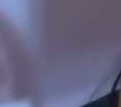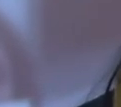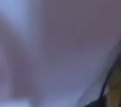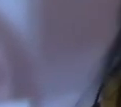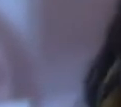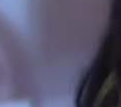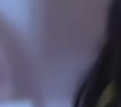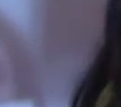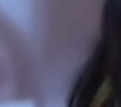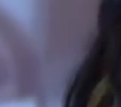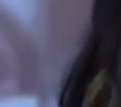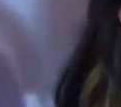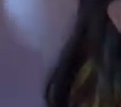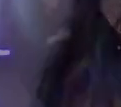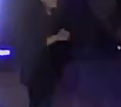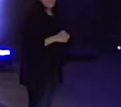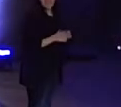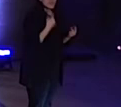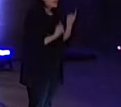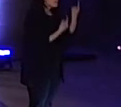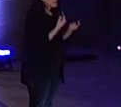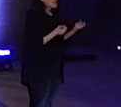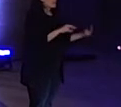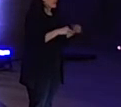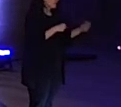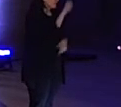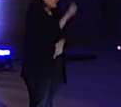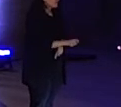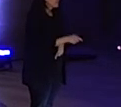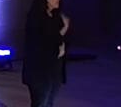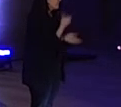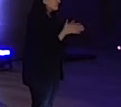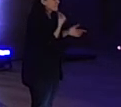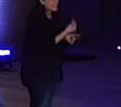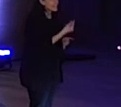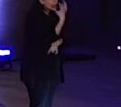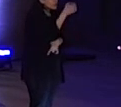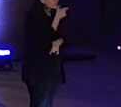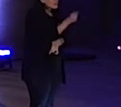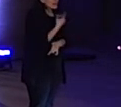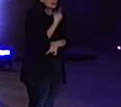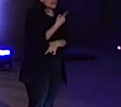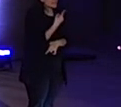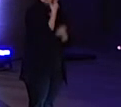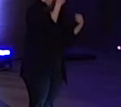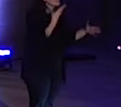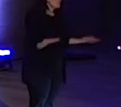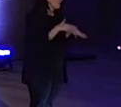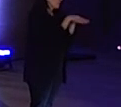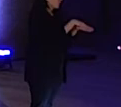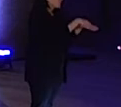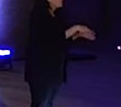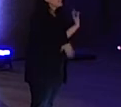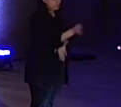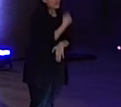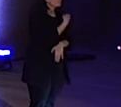Vale. Antes de subir, es la primera vez que nos subtitulan al lenguaje de signos y mi compañera Bea me ha dicho que la única palabra que sabía decir en lenguaje de signos era tortuga y veo que es